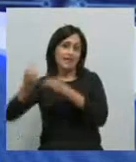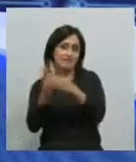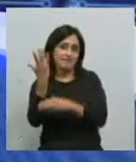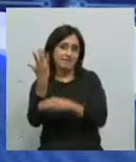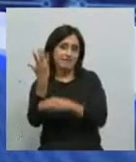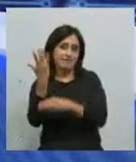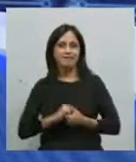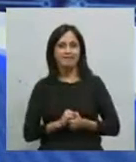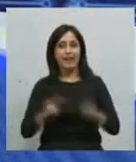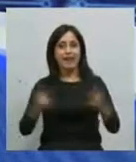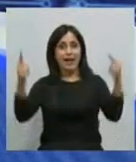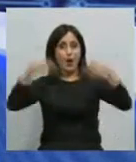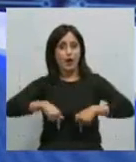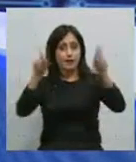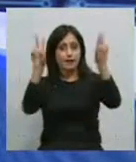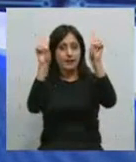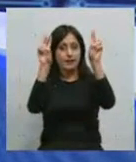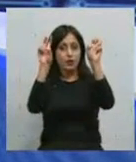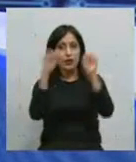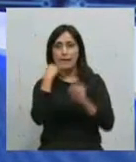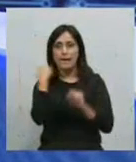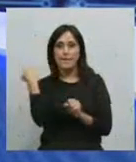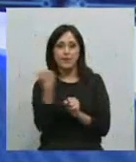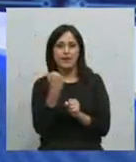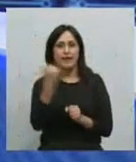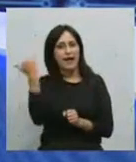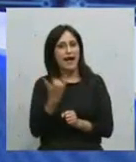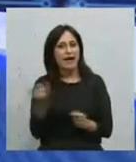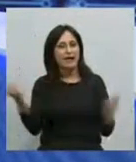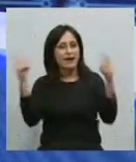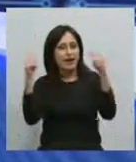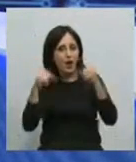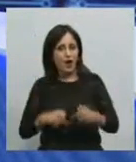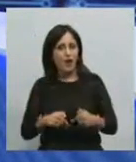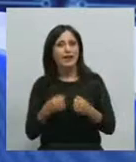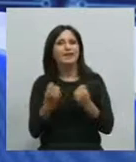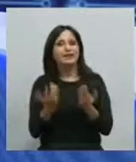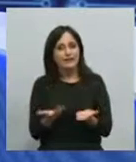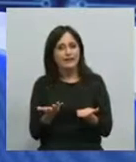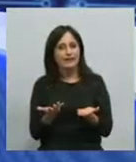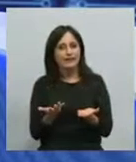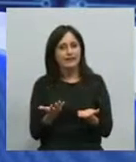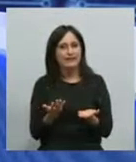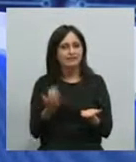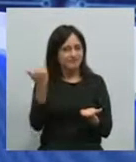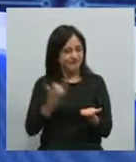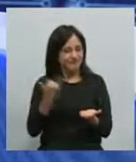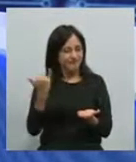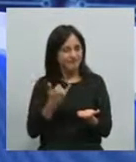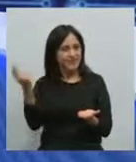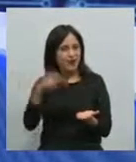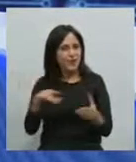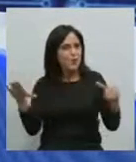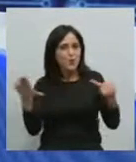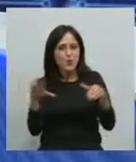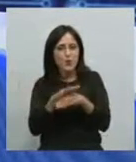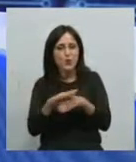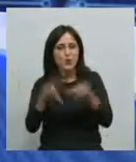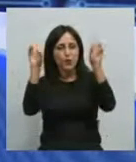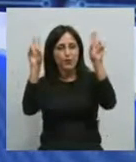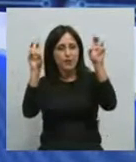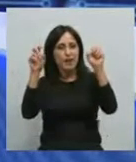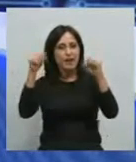y ahora el título nosotros tenemos el título del día y obviamente tiene que ver con esto que compartíamos recién cómo se vivió